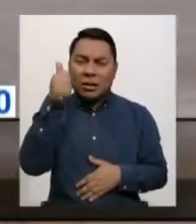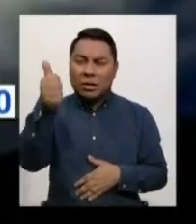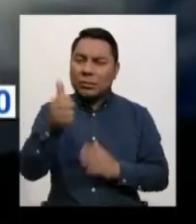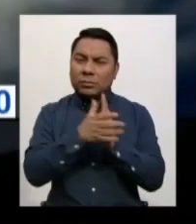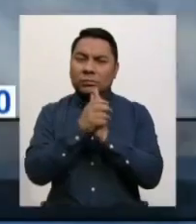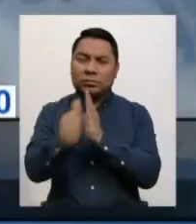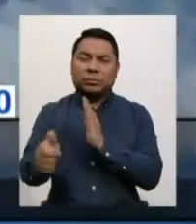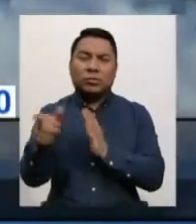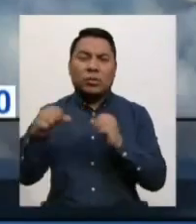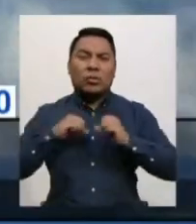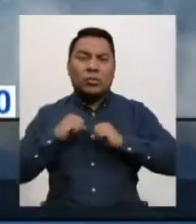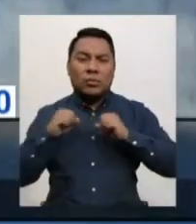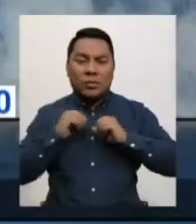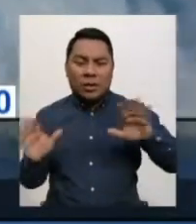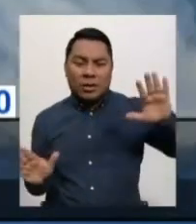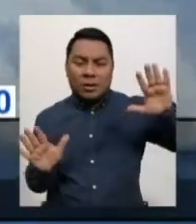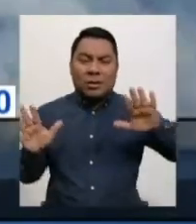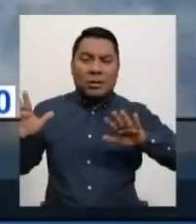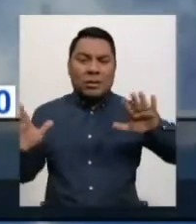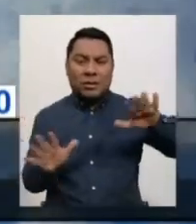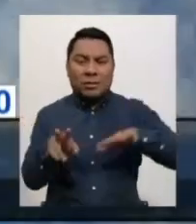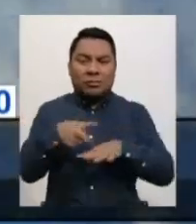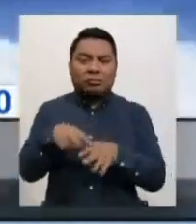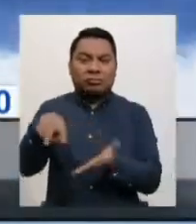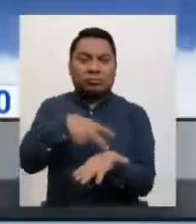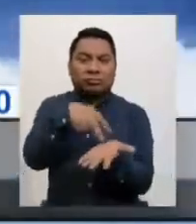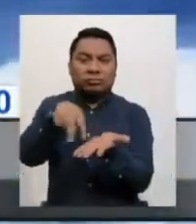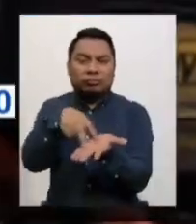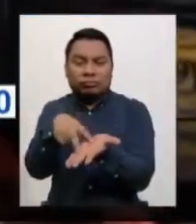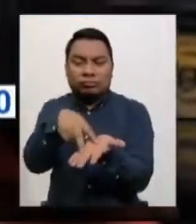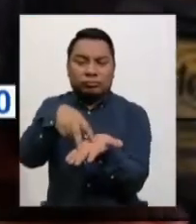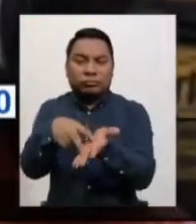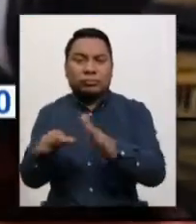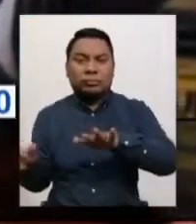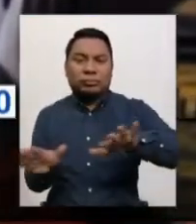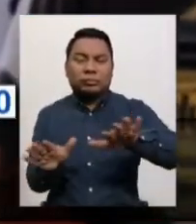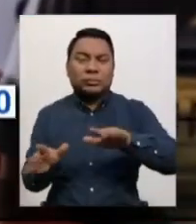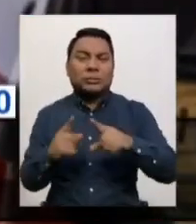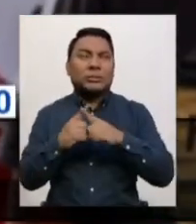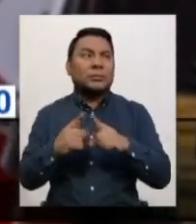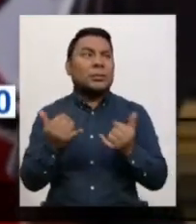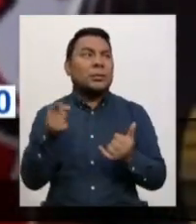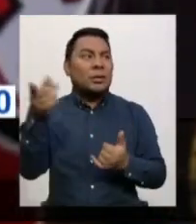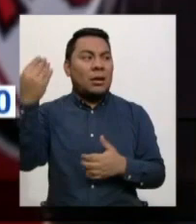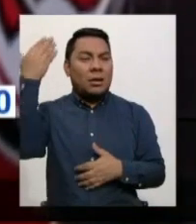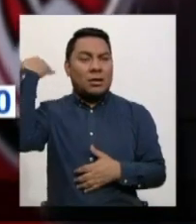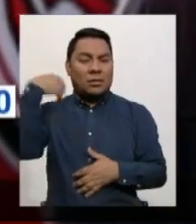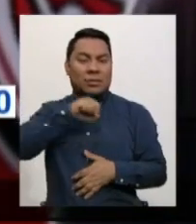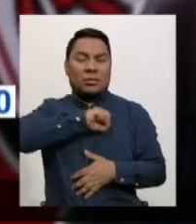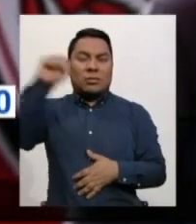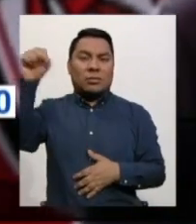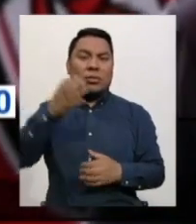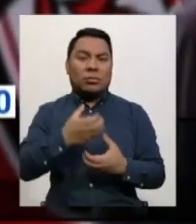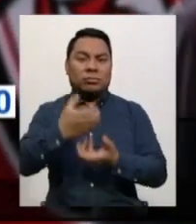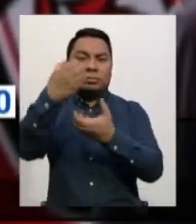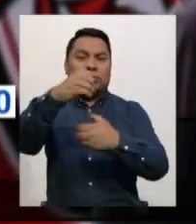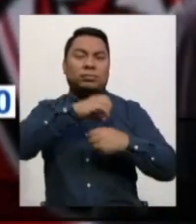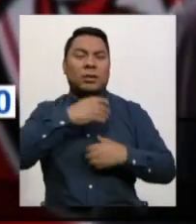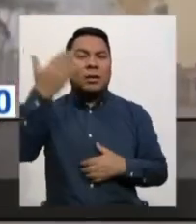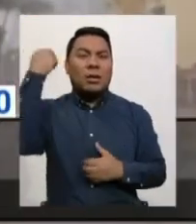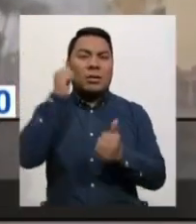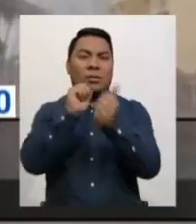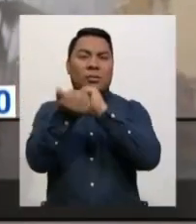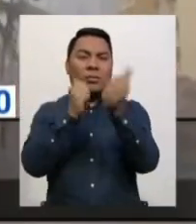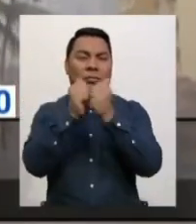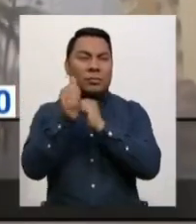revelación. Con solo 11, se proclamó campeón nacional sub-21 y se hizo acreedor del Rip Curl Grom Search, una de las competencias